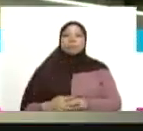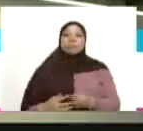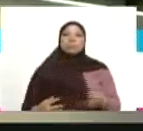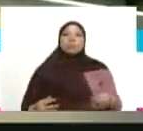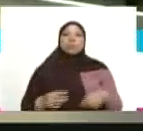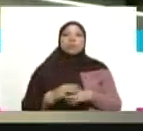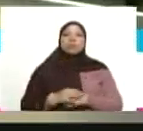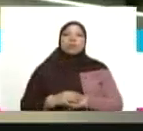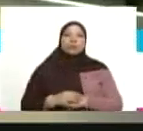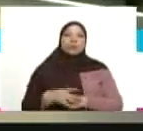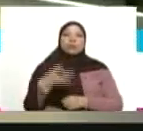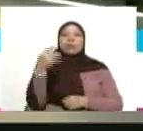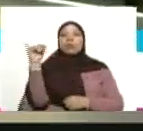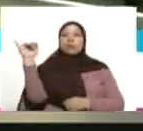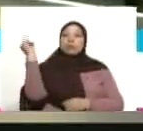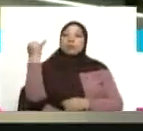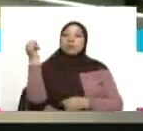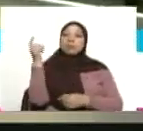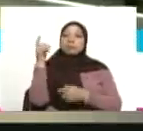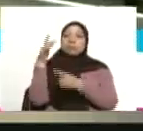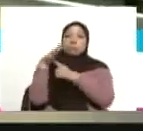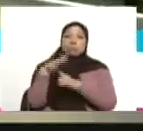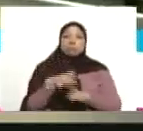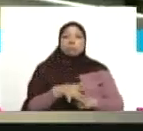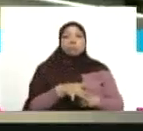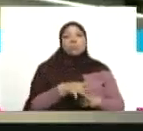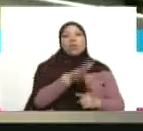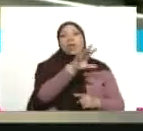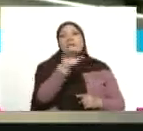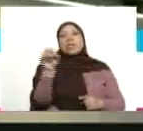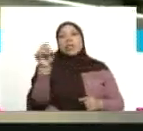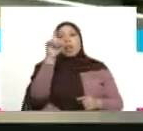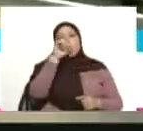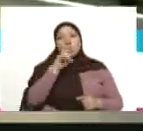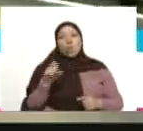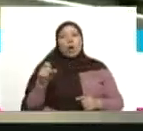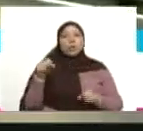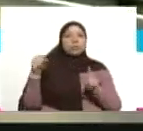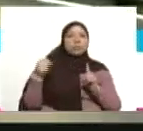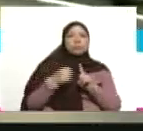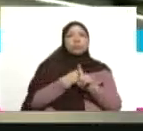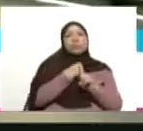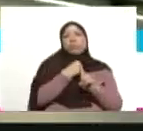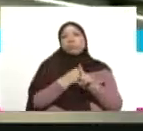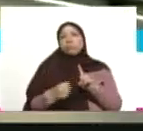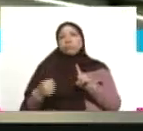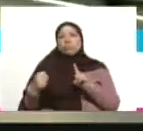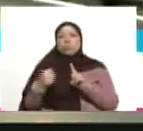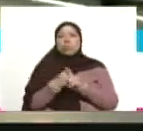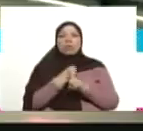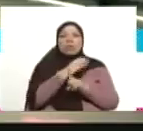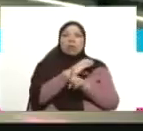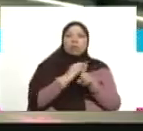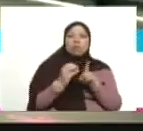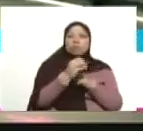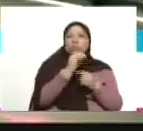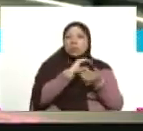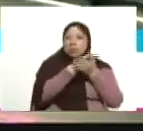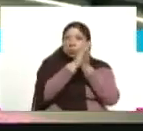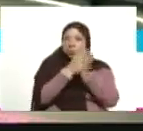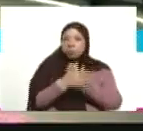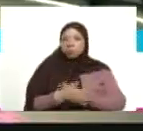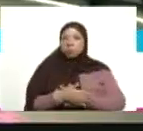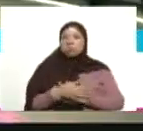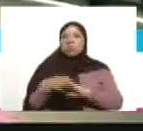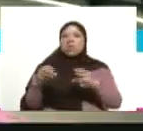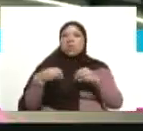Nos han querido eliminar de diferentes formas, de transculturalización, de